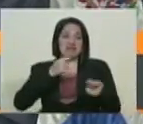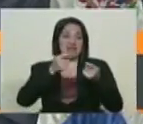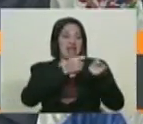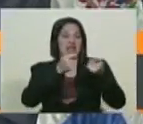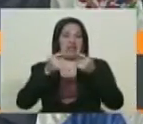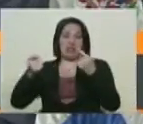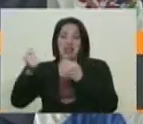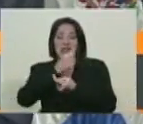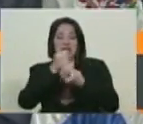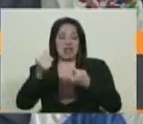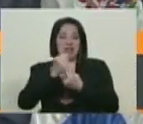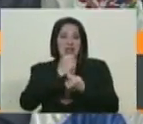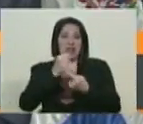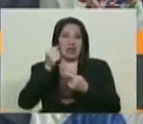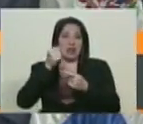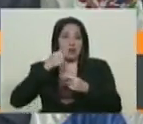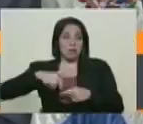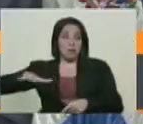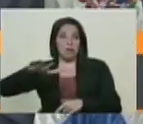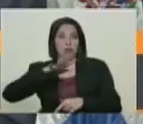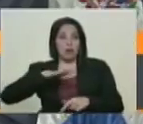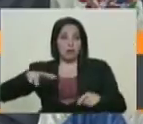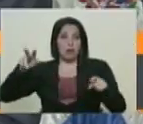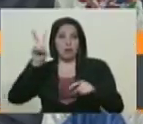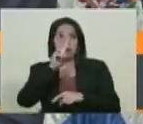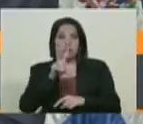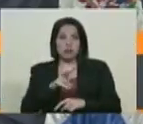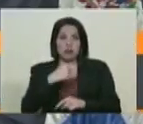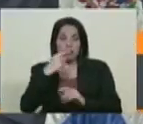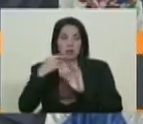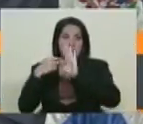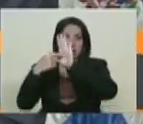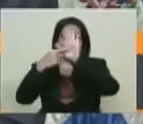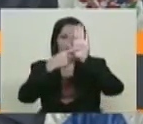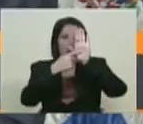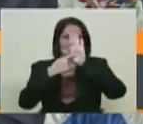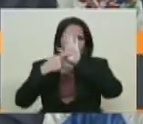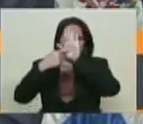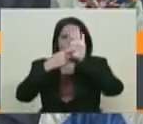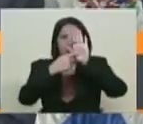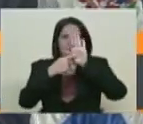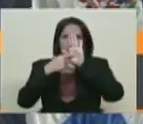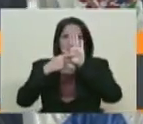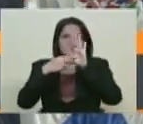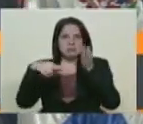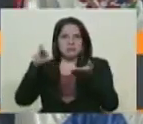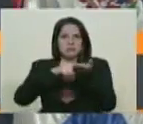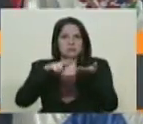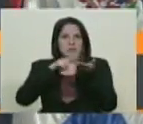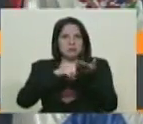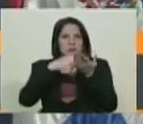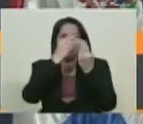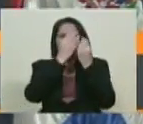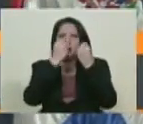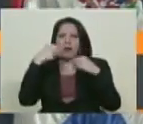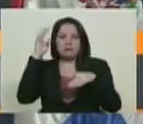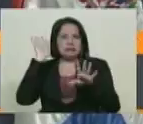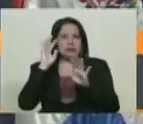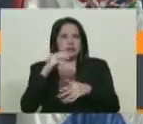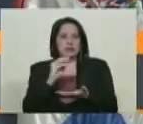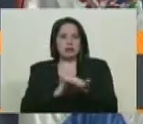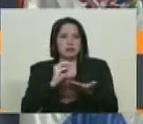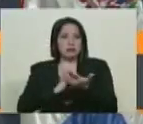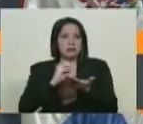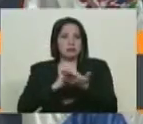el pueblo de Venezuela, pues hacen de esa mentira una forma o una búsqueda de repetirla más de 100 veces.